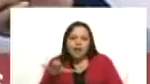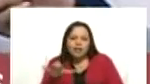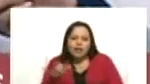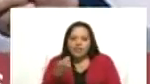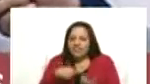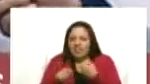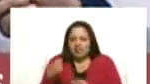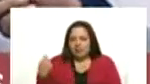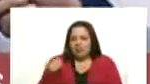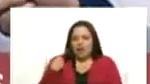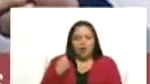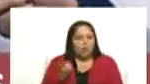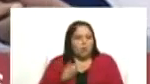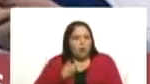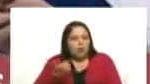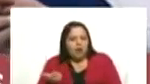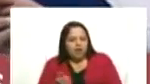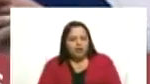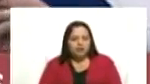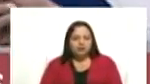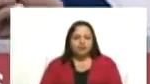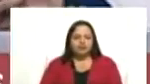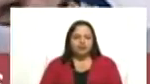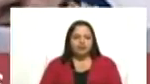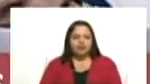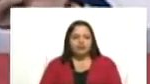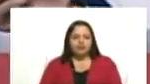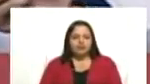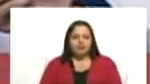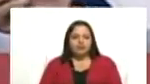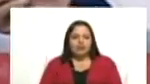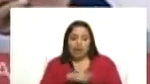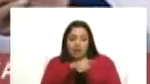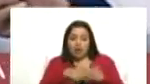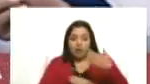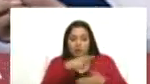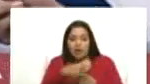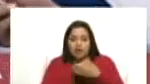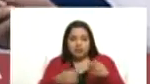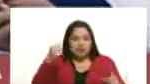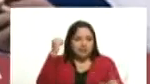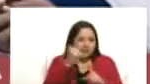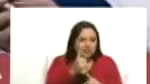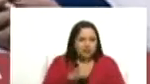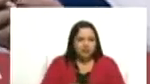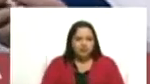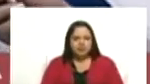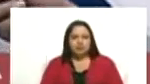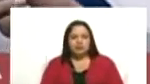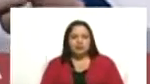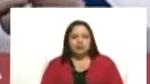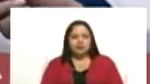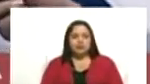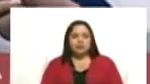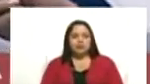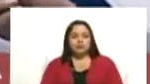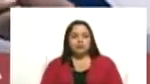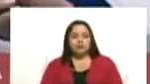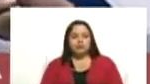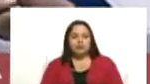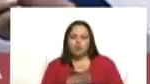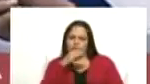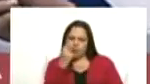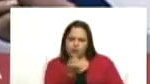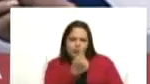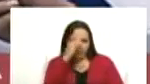venden al mejor postor para estos planes homicidas. No son solamente